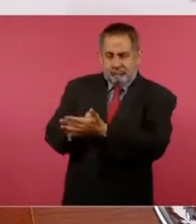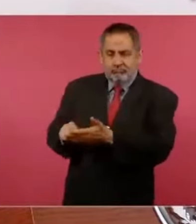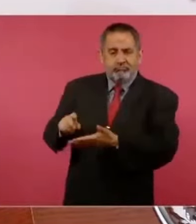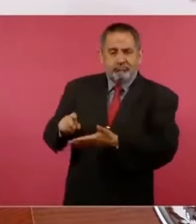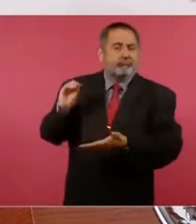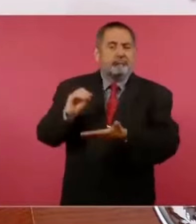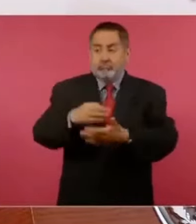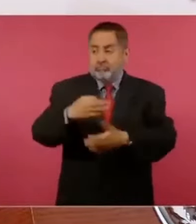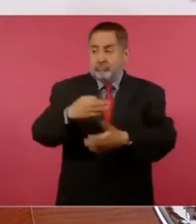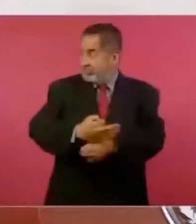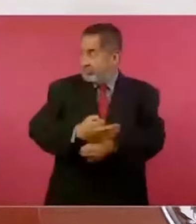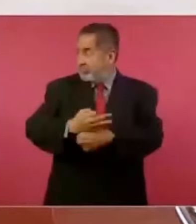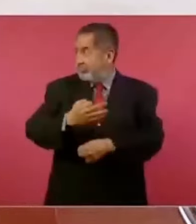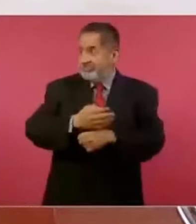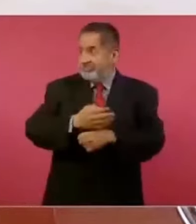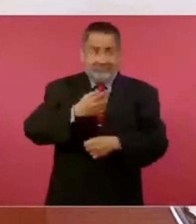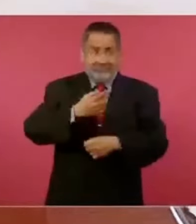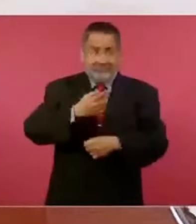momentos